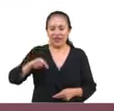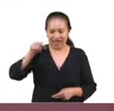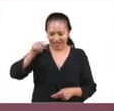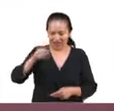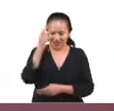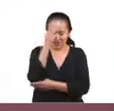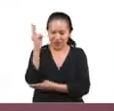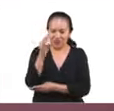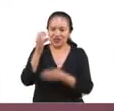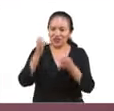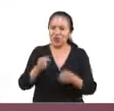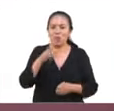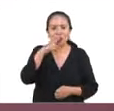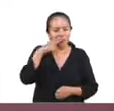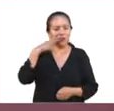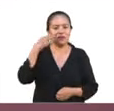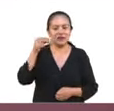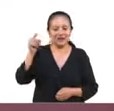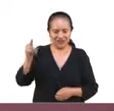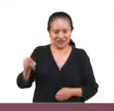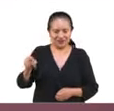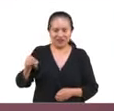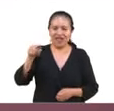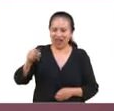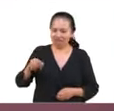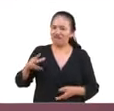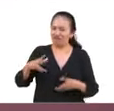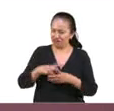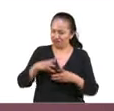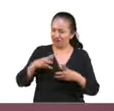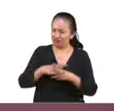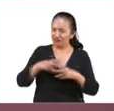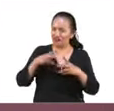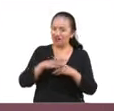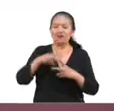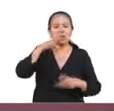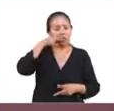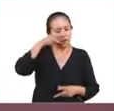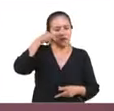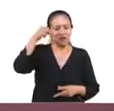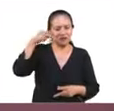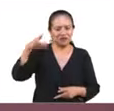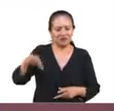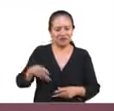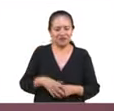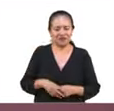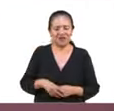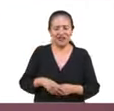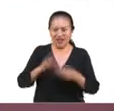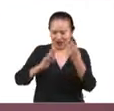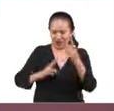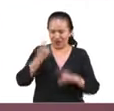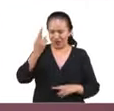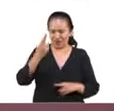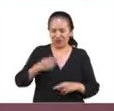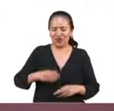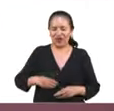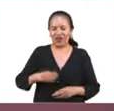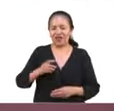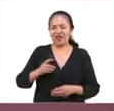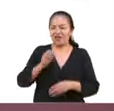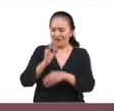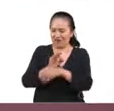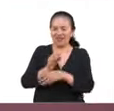y aquí se reivindica la lucha zapatista, la lucha de la defensa de la tierra. Así